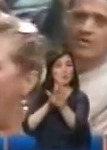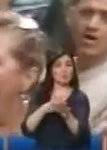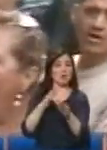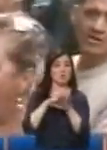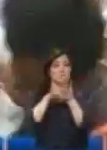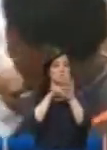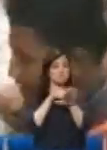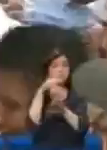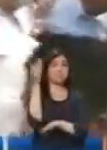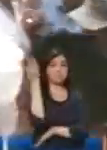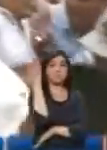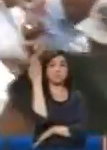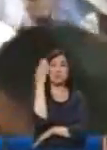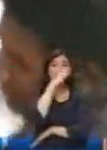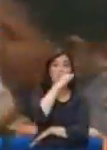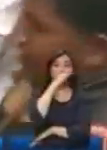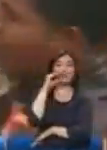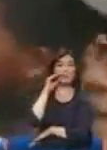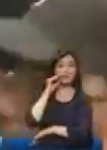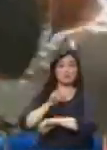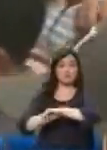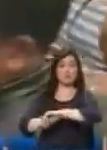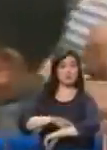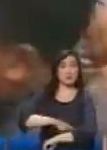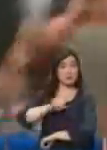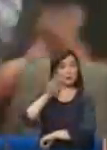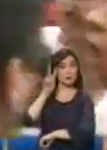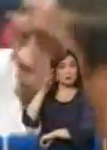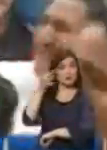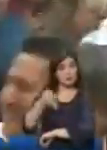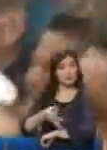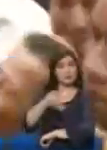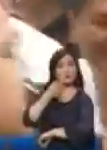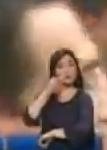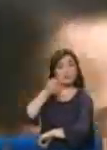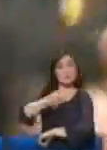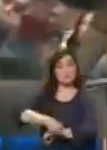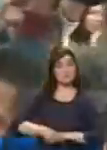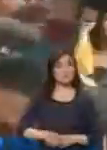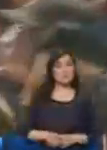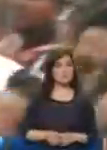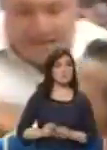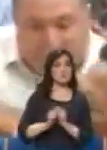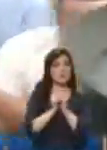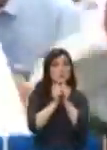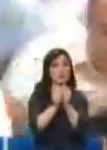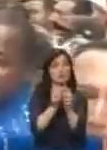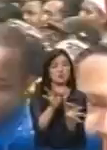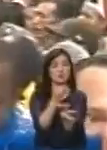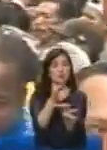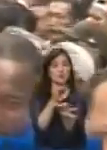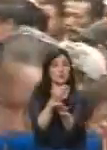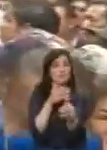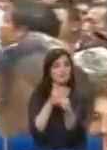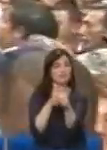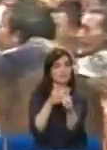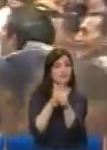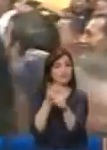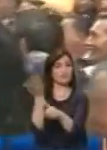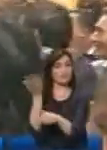darle el respaldo. A las 11 en punto, tal como había anunciado, llegó acompañado de sus funcionarios más